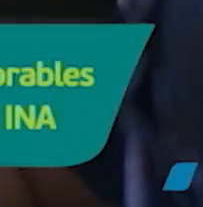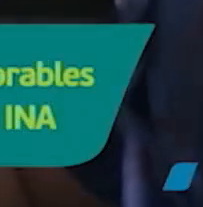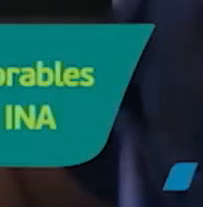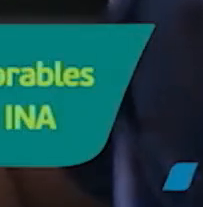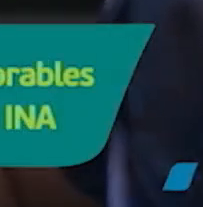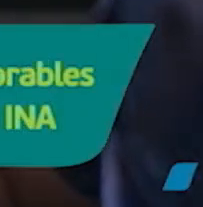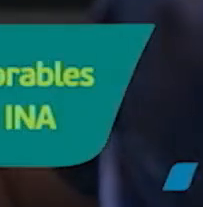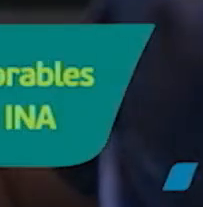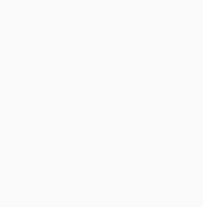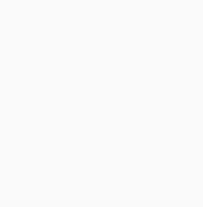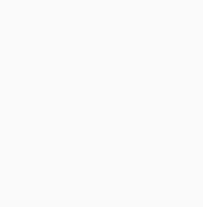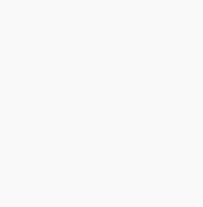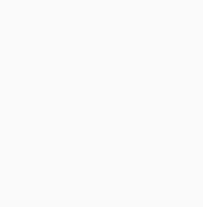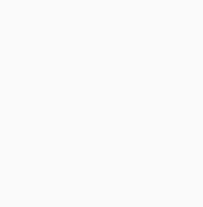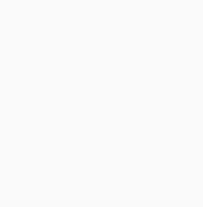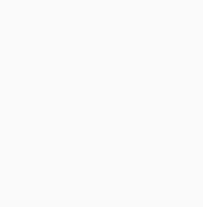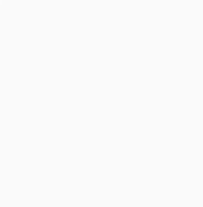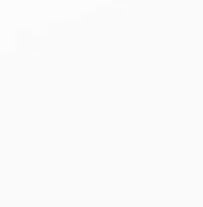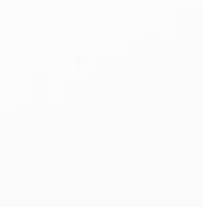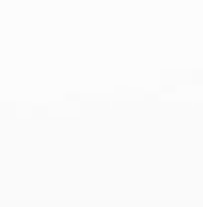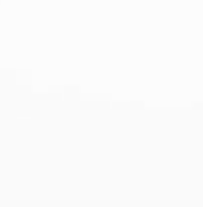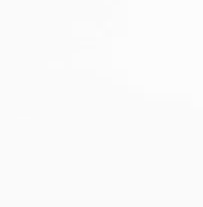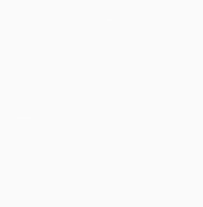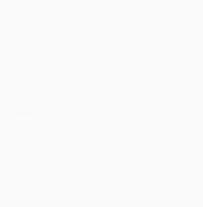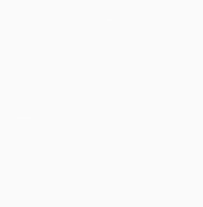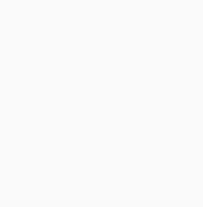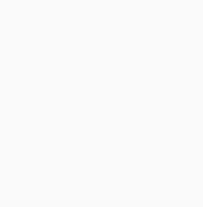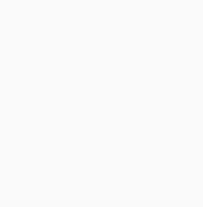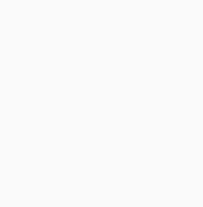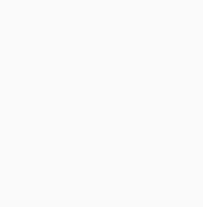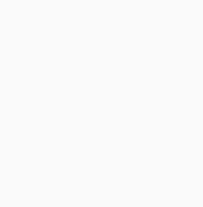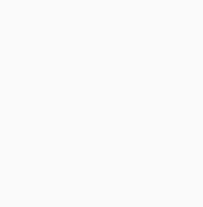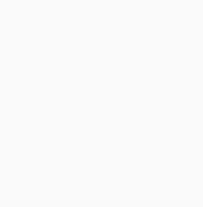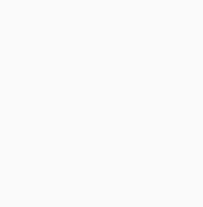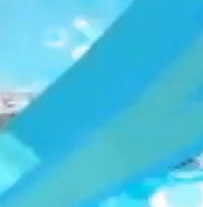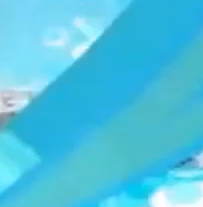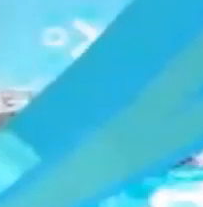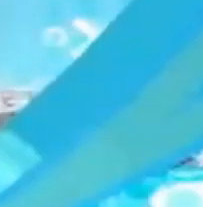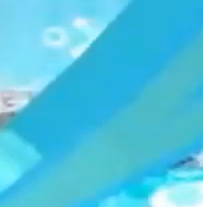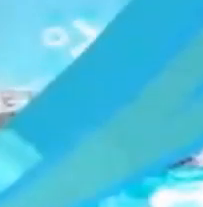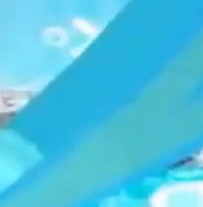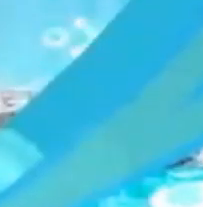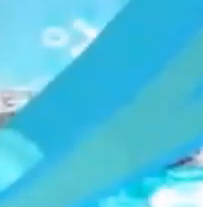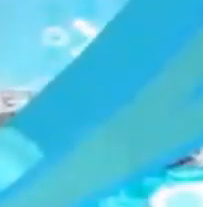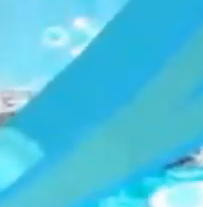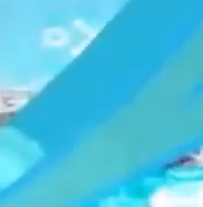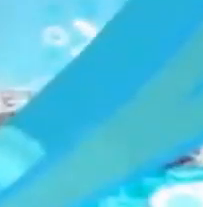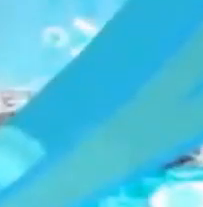con acompañamiento del INA. Contacte nuestros operadores financieros acreditados.